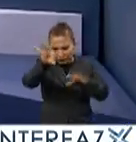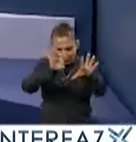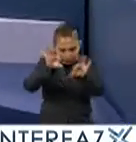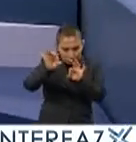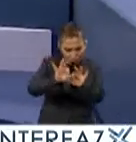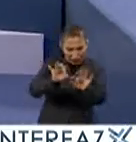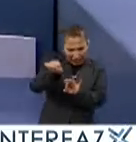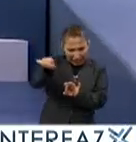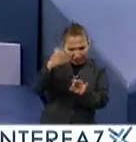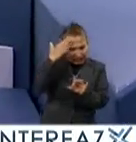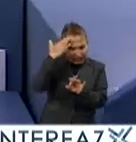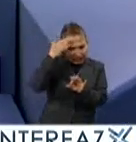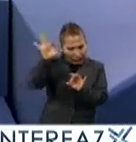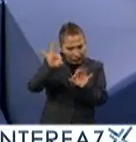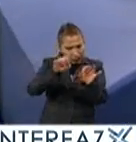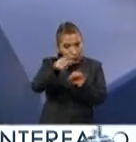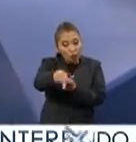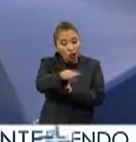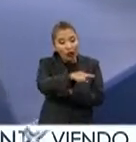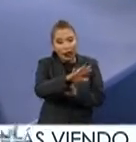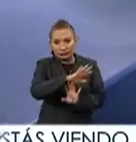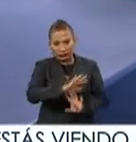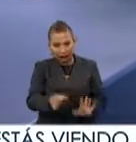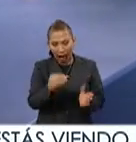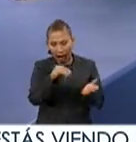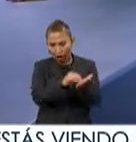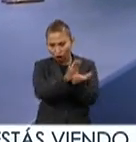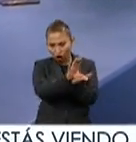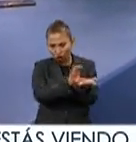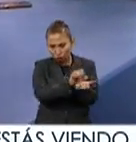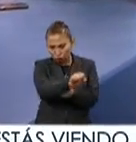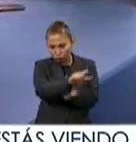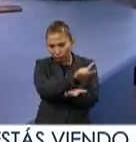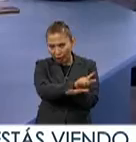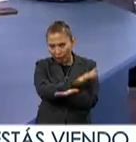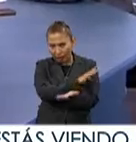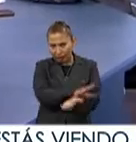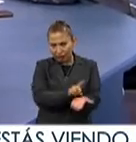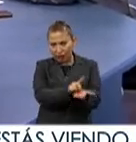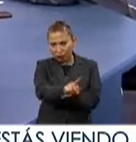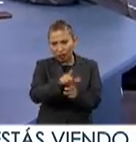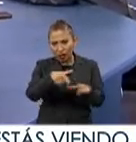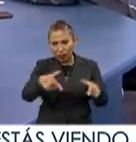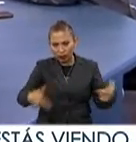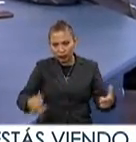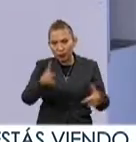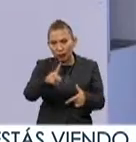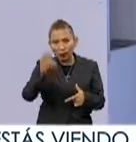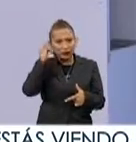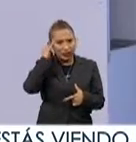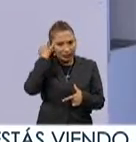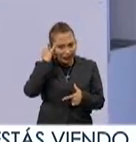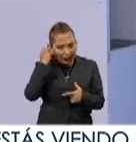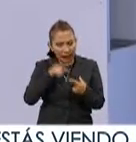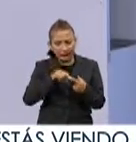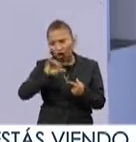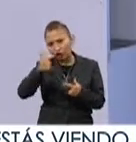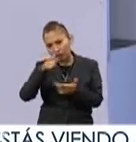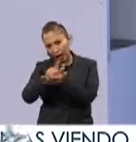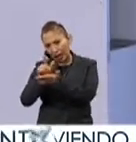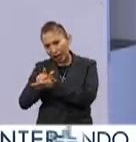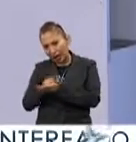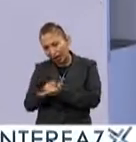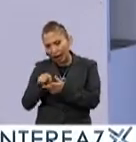estratégicos, porque las leyes ya está la Constitución, está la Ley General de Derechos Lingüísticos de los Pueblos Indígenas, están otras